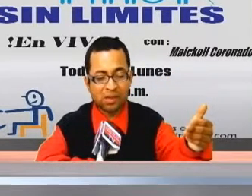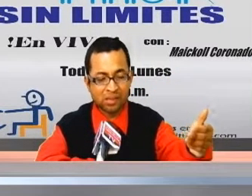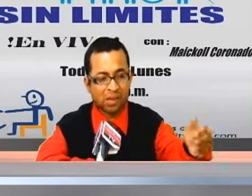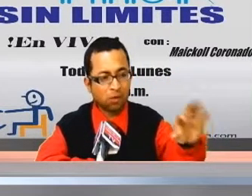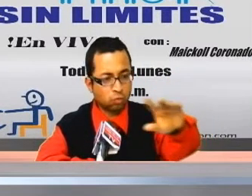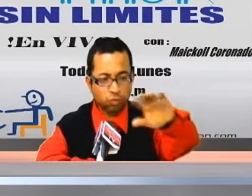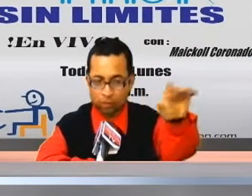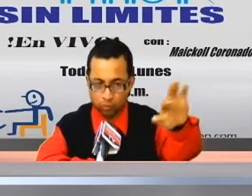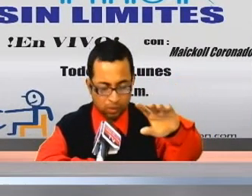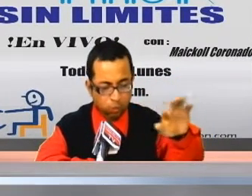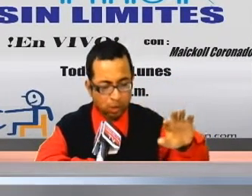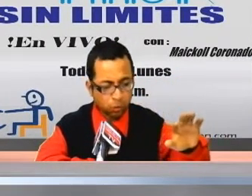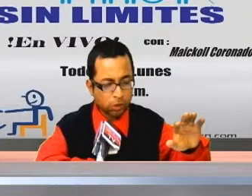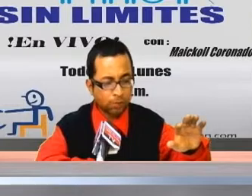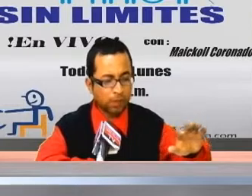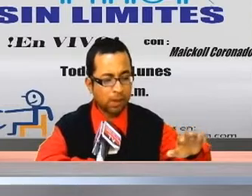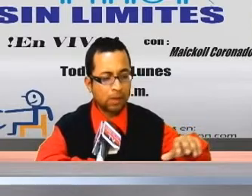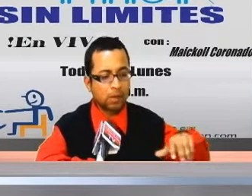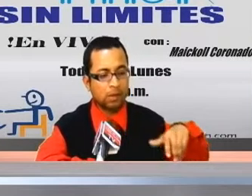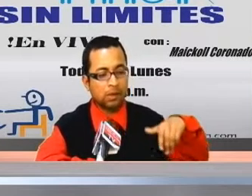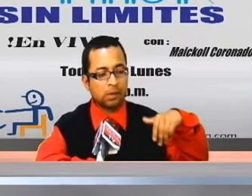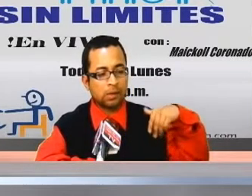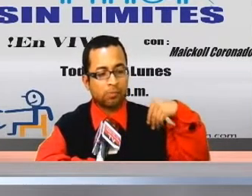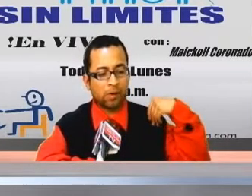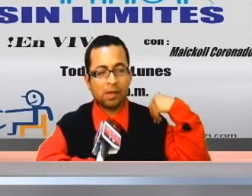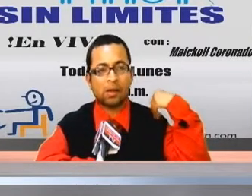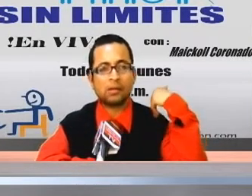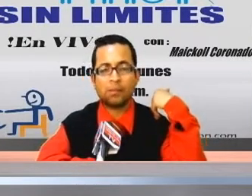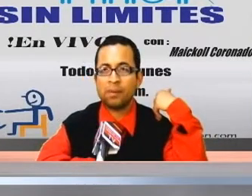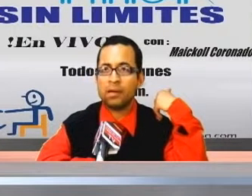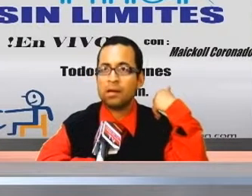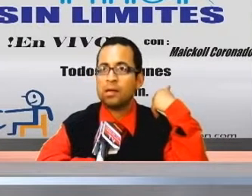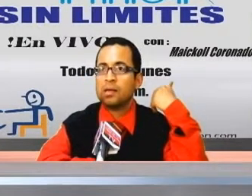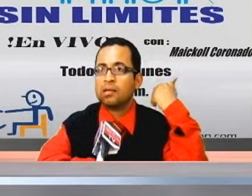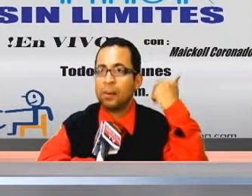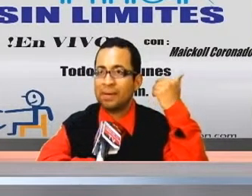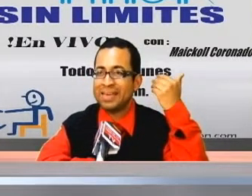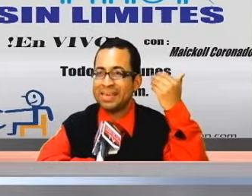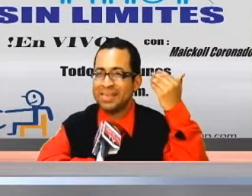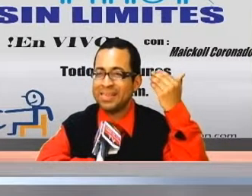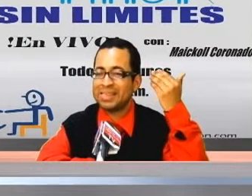para que puedan ingresar con sus datos, y puedan también